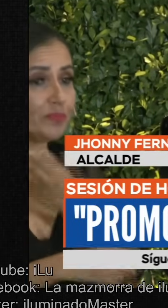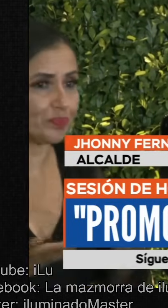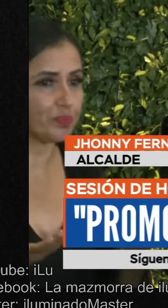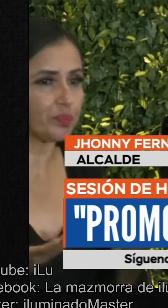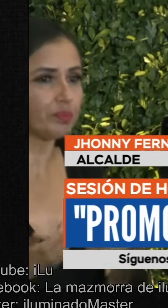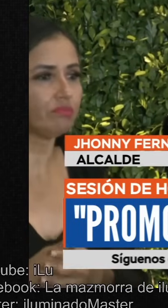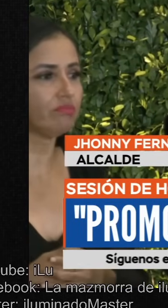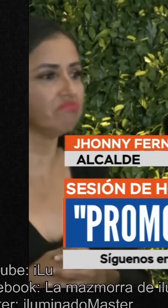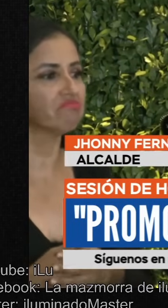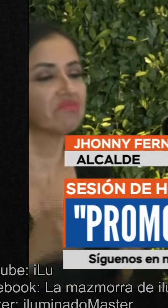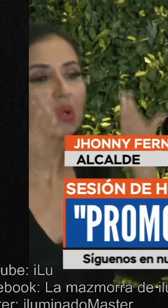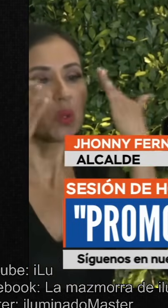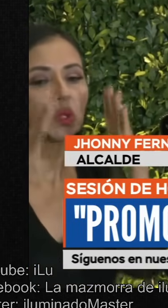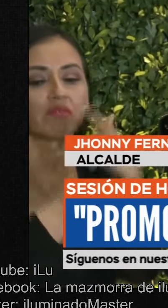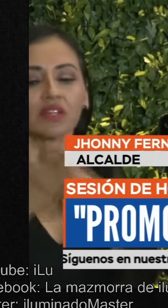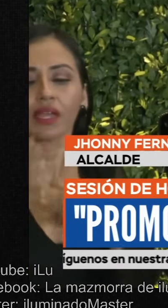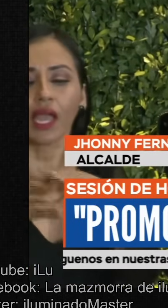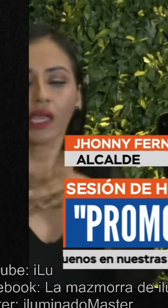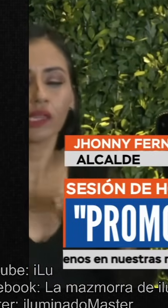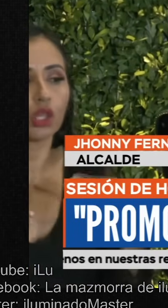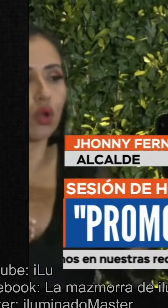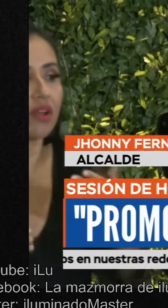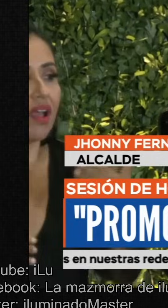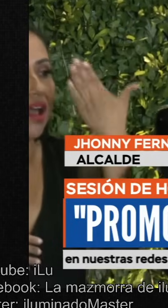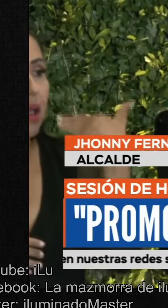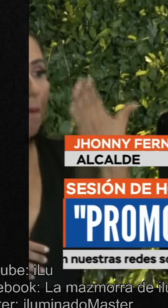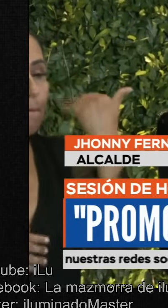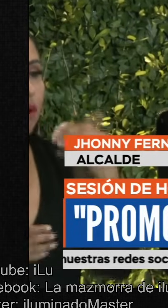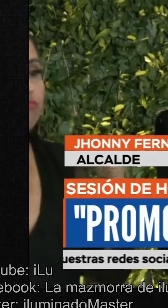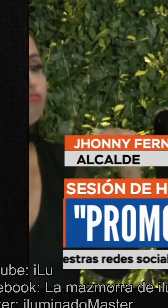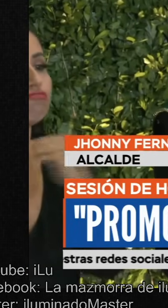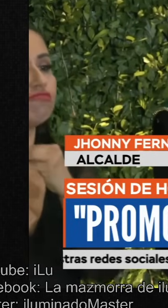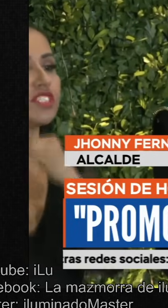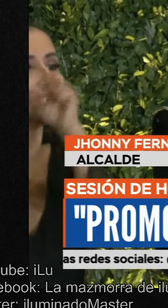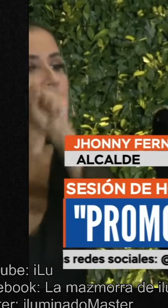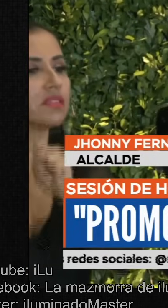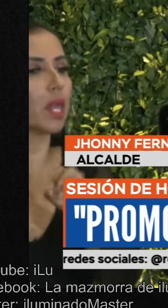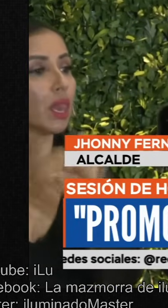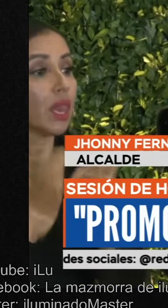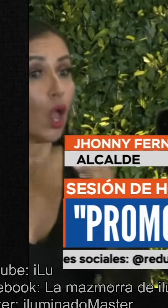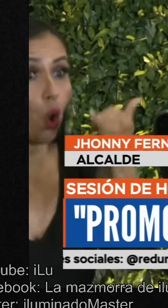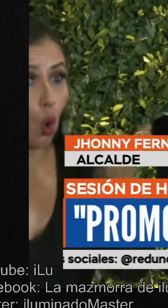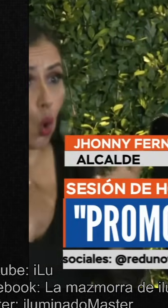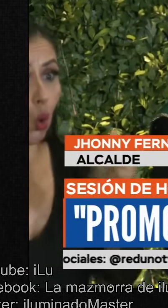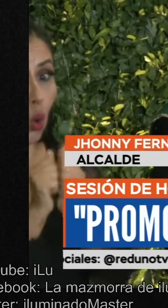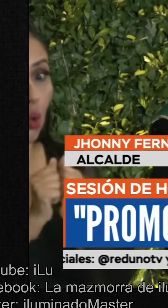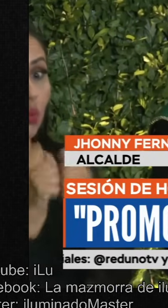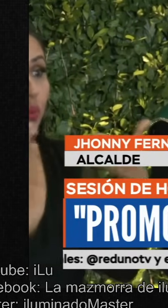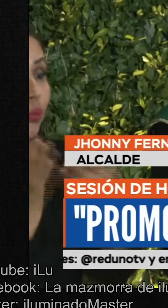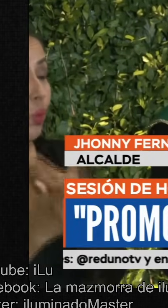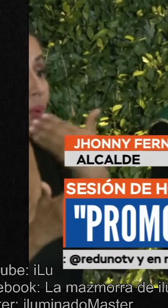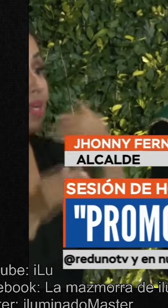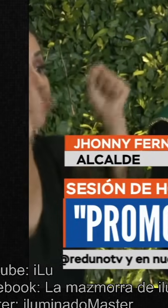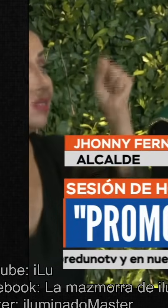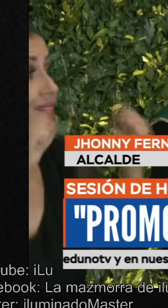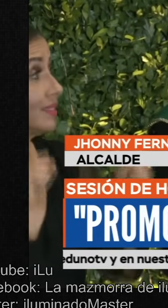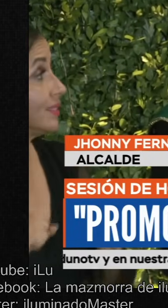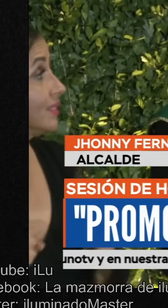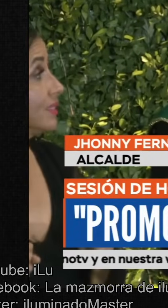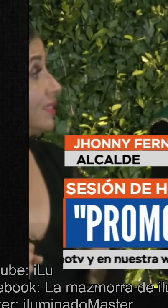municipal, no sabían su historial médico porque no había registro. Hoy con este